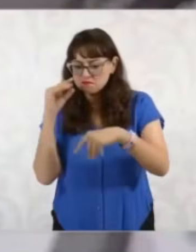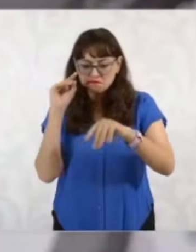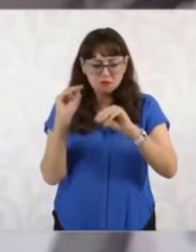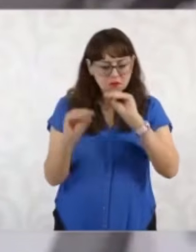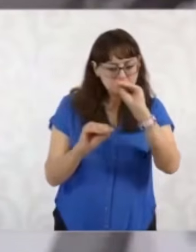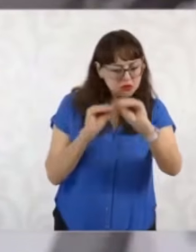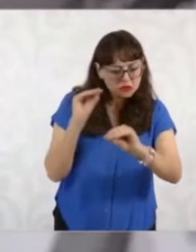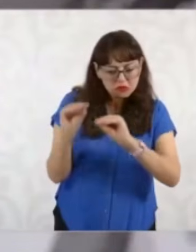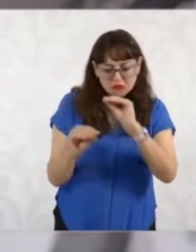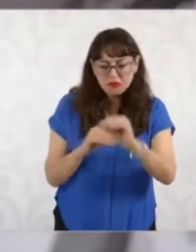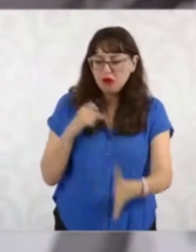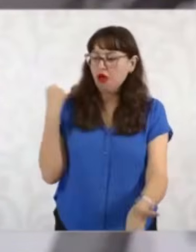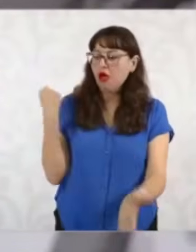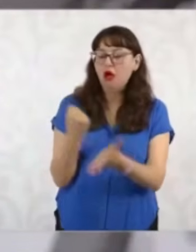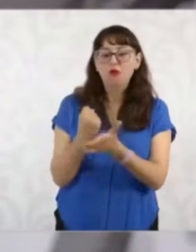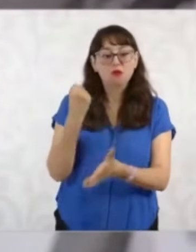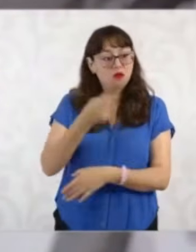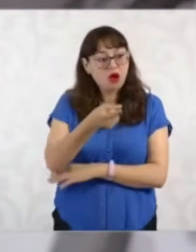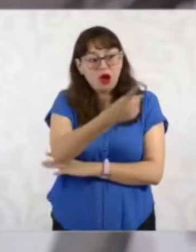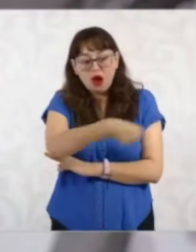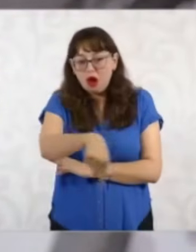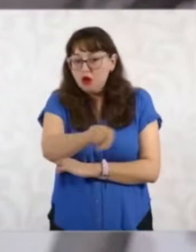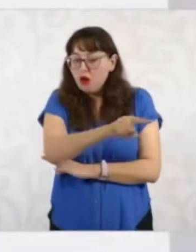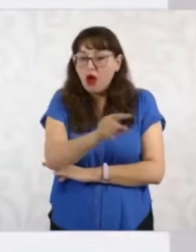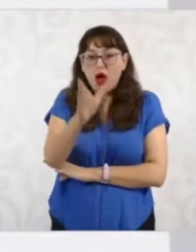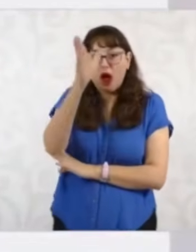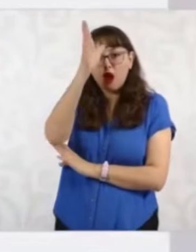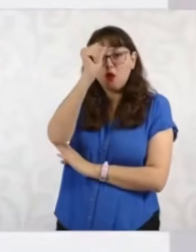la aprobación de la ley.